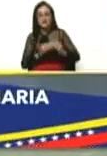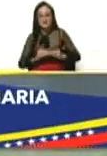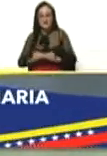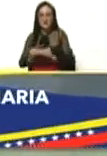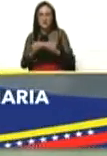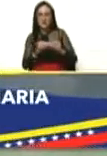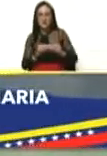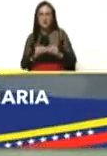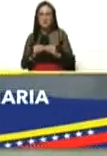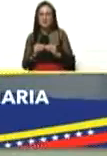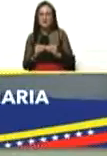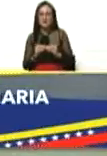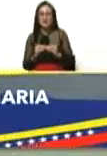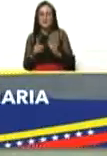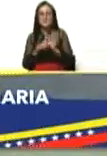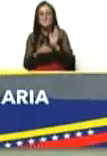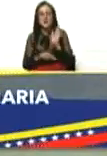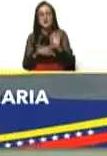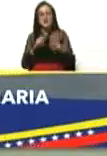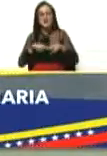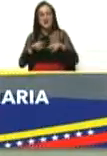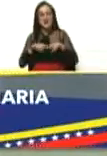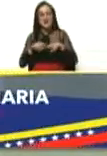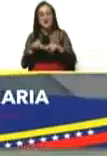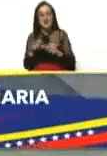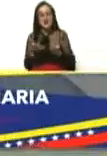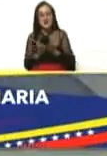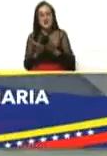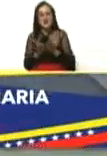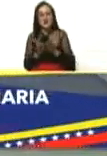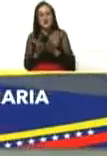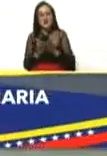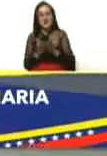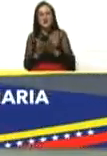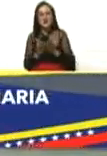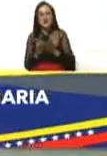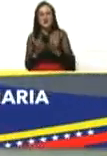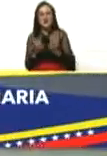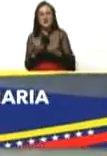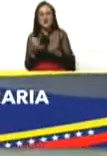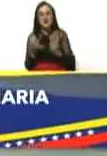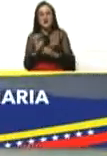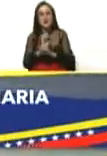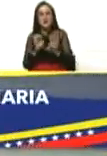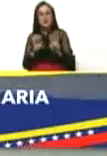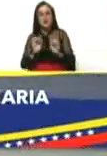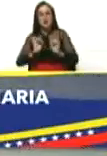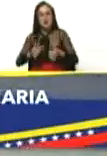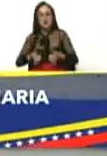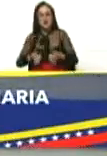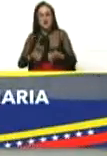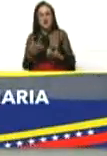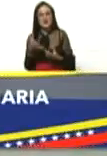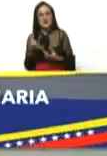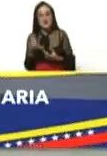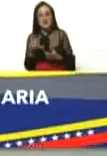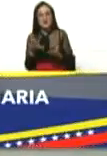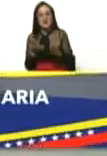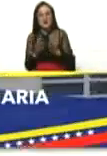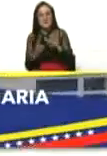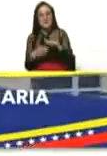recuperación del parque infantil, tratándose de una escuela que tiene el nivel de educación inicial y luego la educación